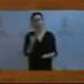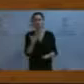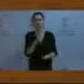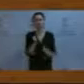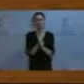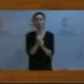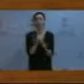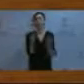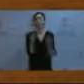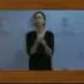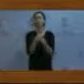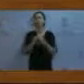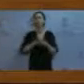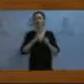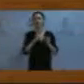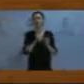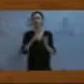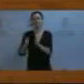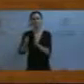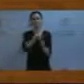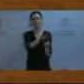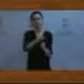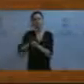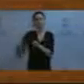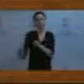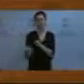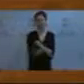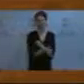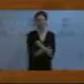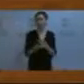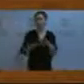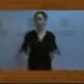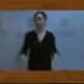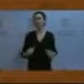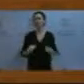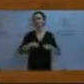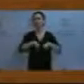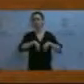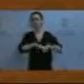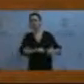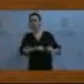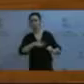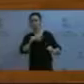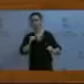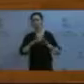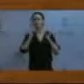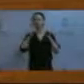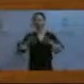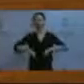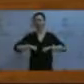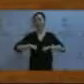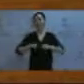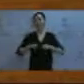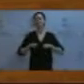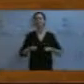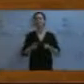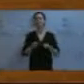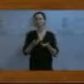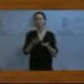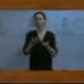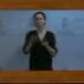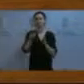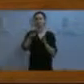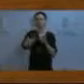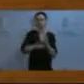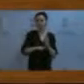con ellos en otras muchas materias y que pueden perfectamente, bueno, pues, ayudar a pactar y establecer esa regulación, como hemos hecho